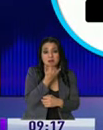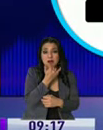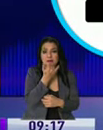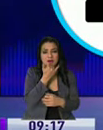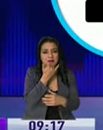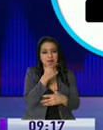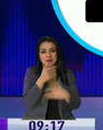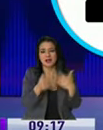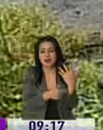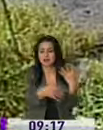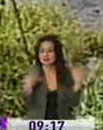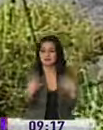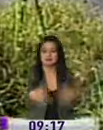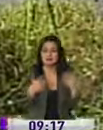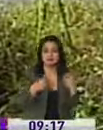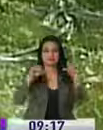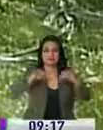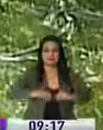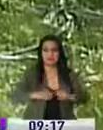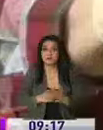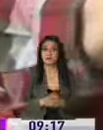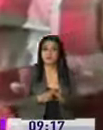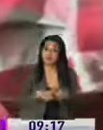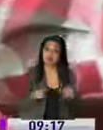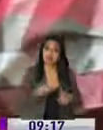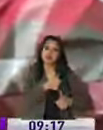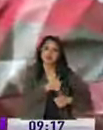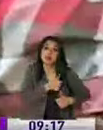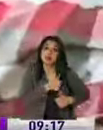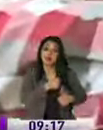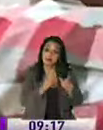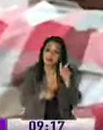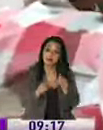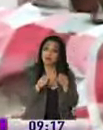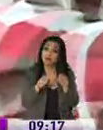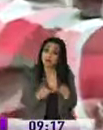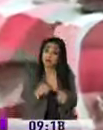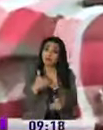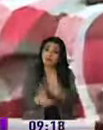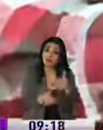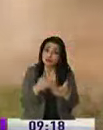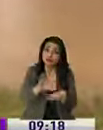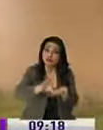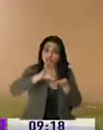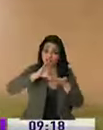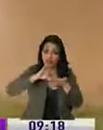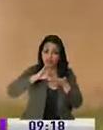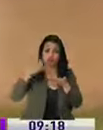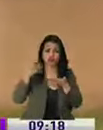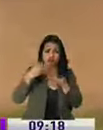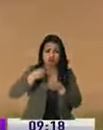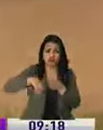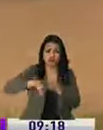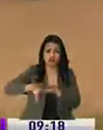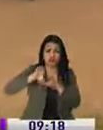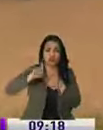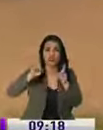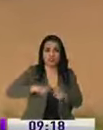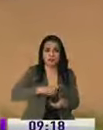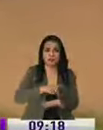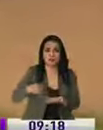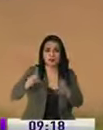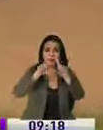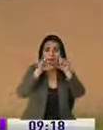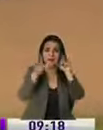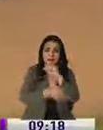de una manera garrafal. Esto abre el camino para que los afectados puedan continuar con el proceso de cobro de la millonaria indemnización que debe cancelar